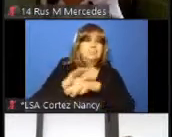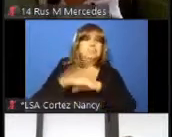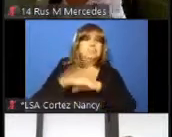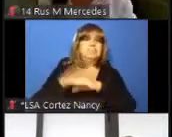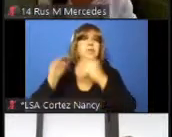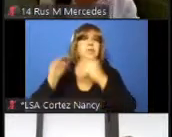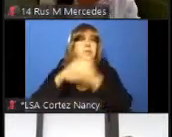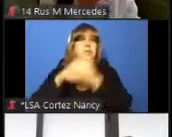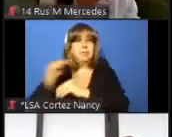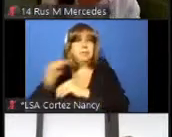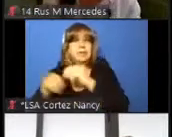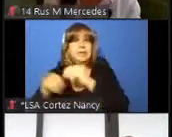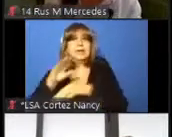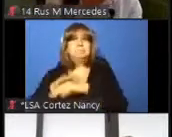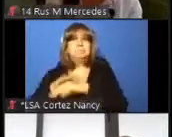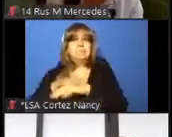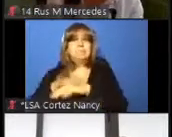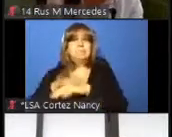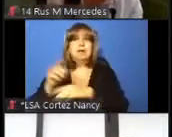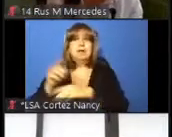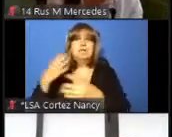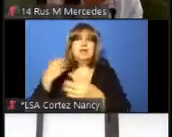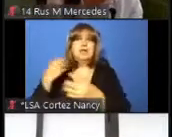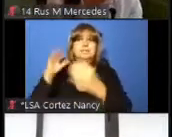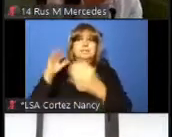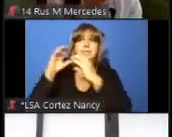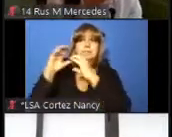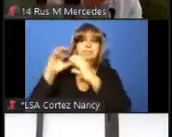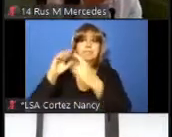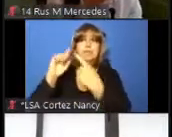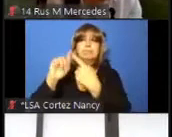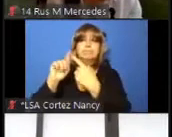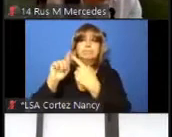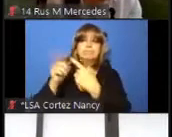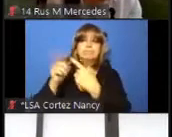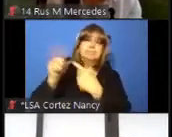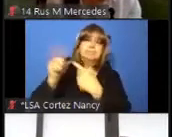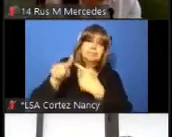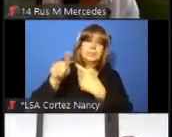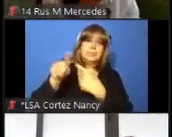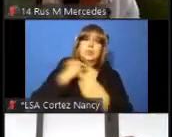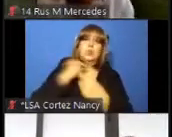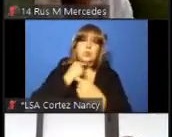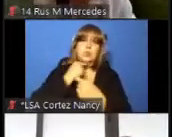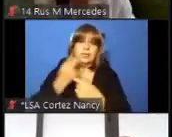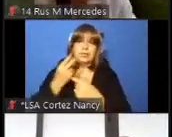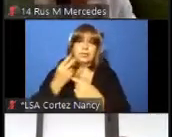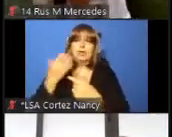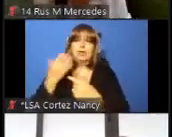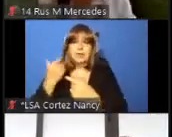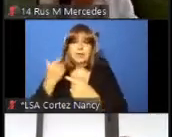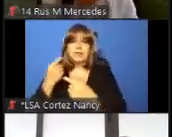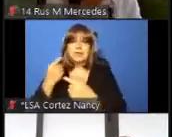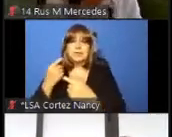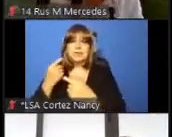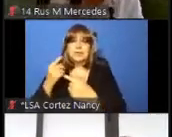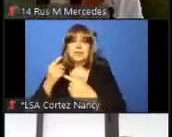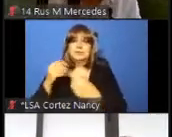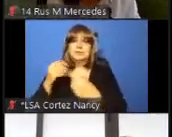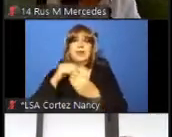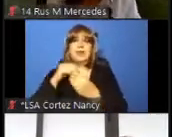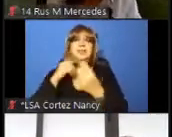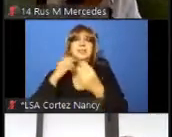ese sermón completamente de víctima revictimizan te completamente y